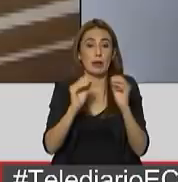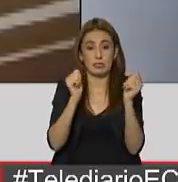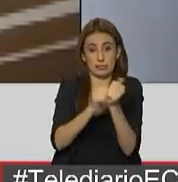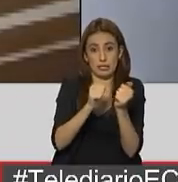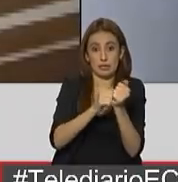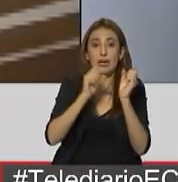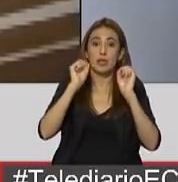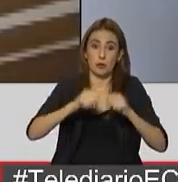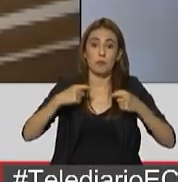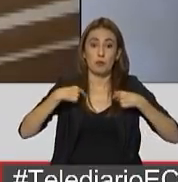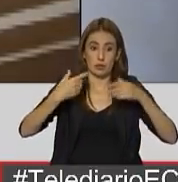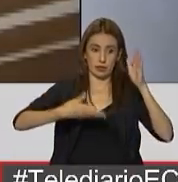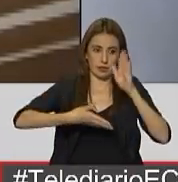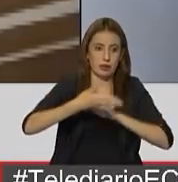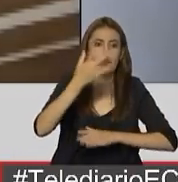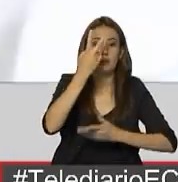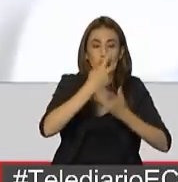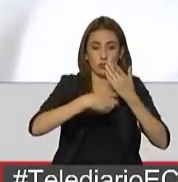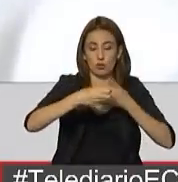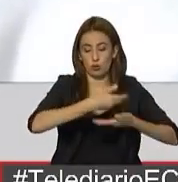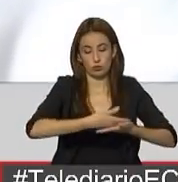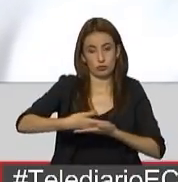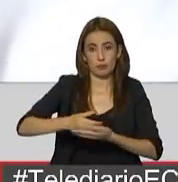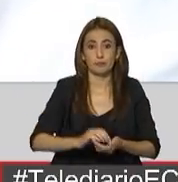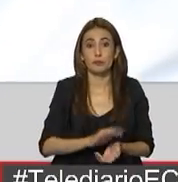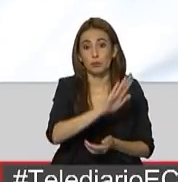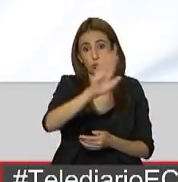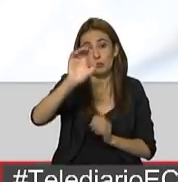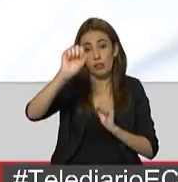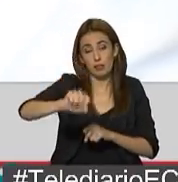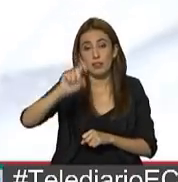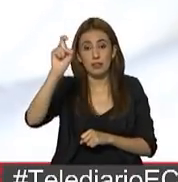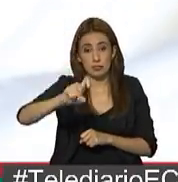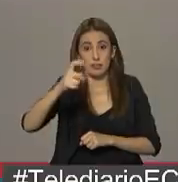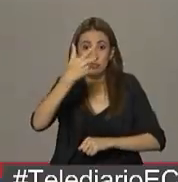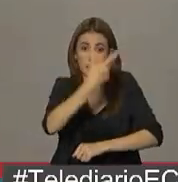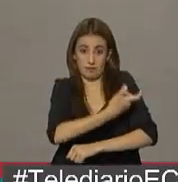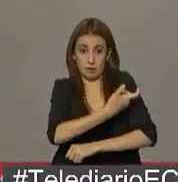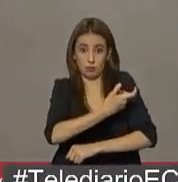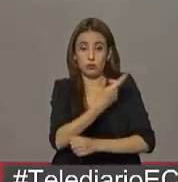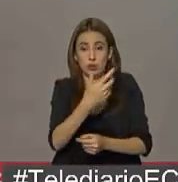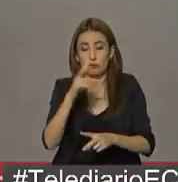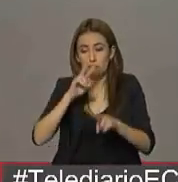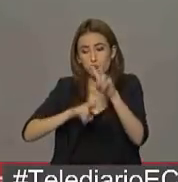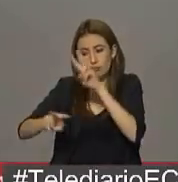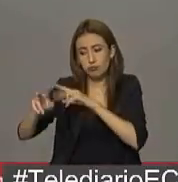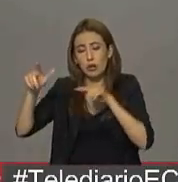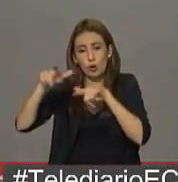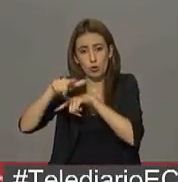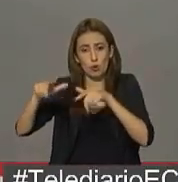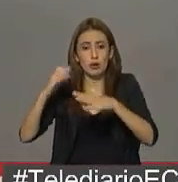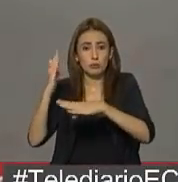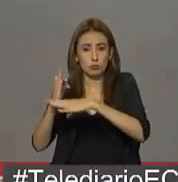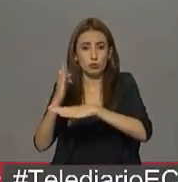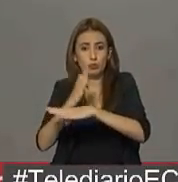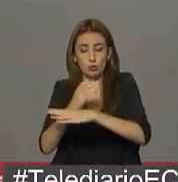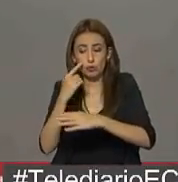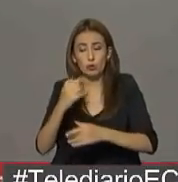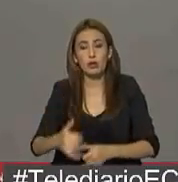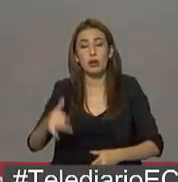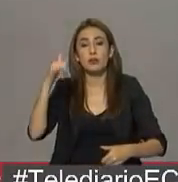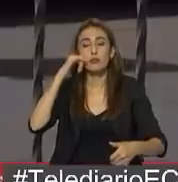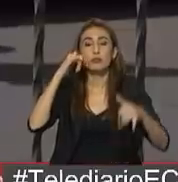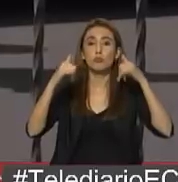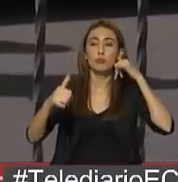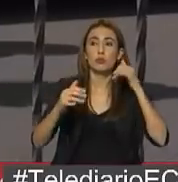que el traslado sea lo mínimo necesario. Si usted requiere acudir a vacunar a su hijo, puede verificar la disponibilidad de las vacunas llamando a los centros